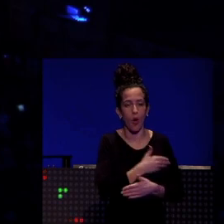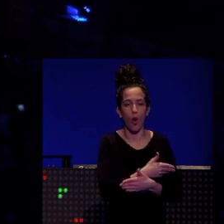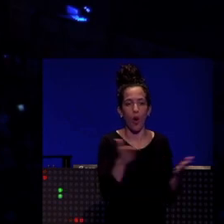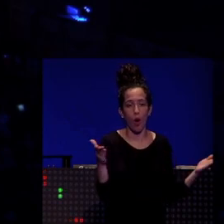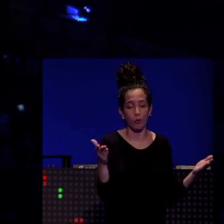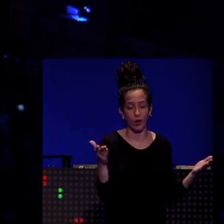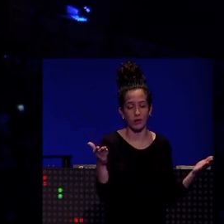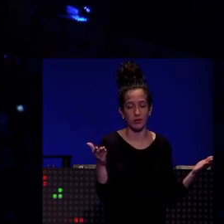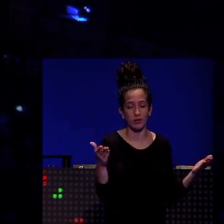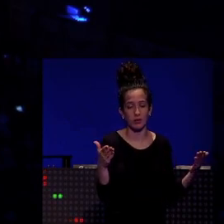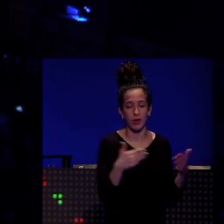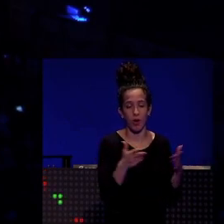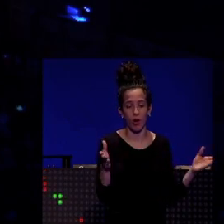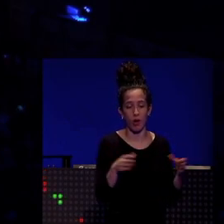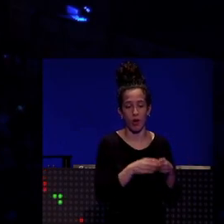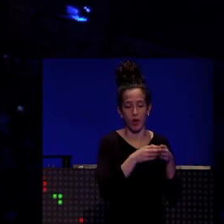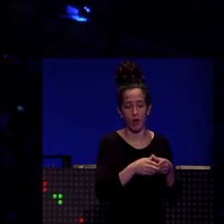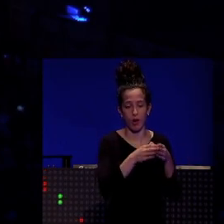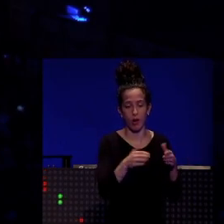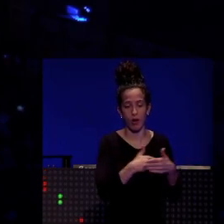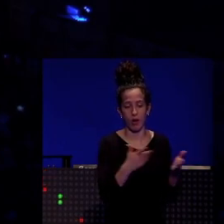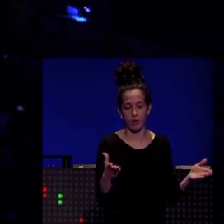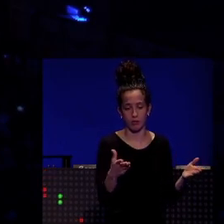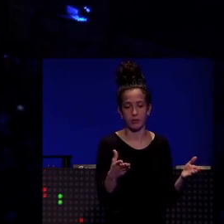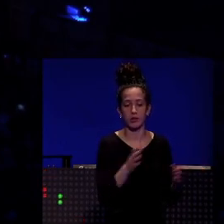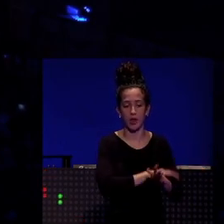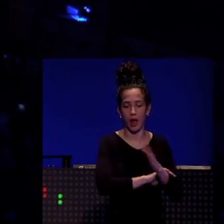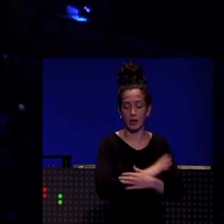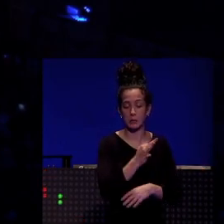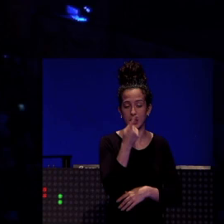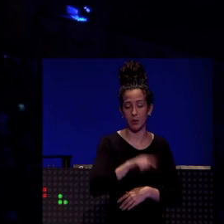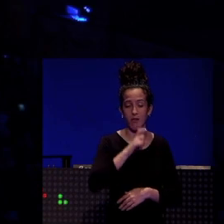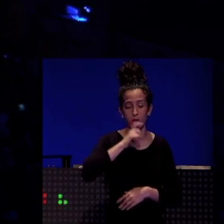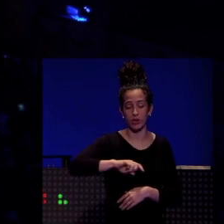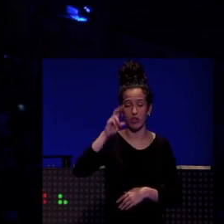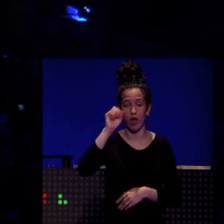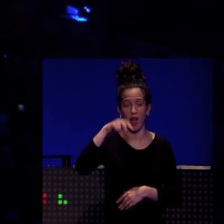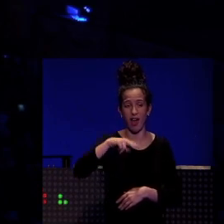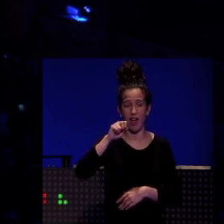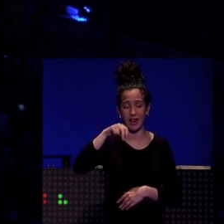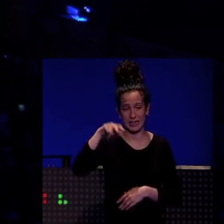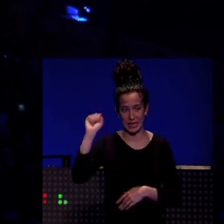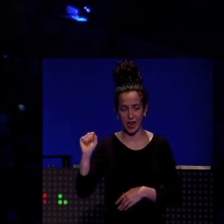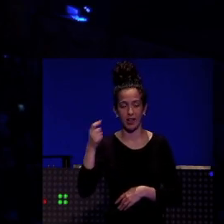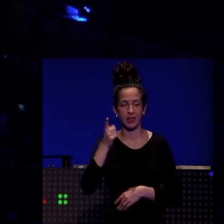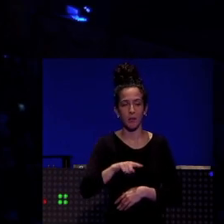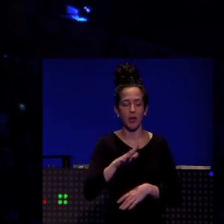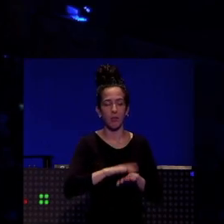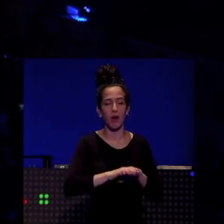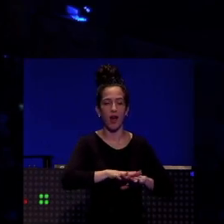anar hicimos una campaña para colaborar con los terremotos del 2016 en mexico